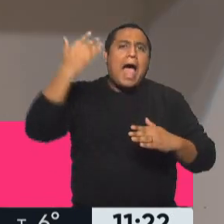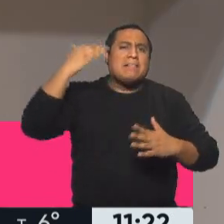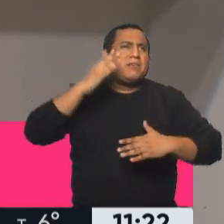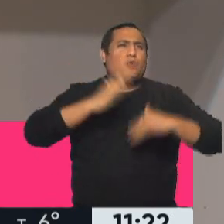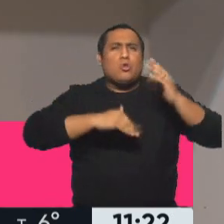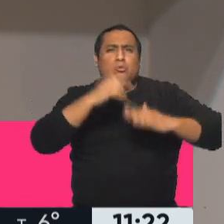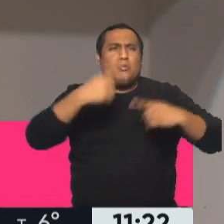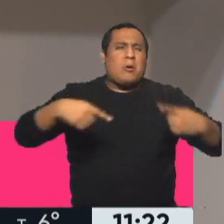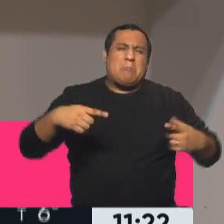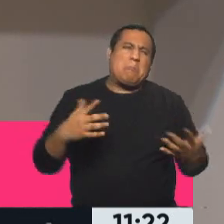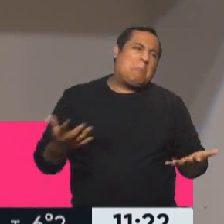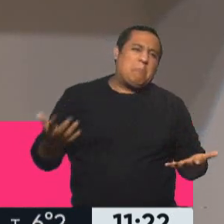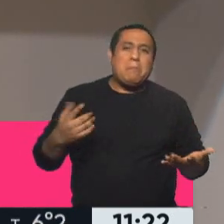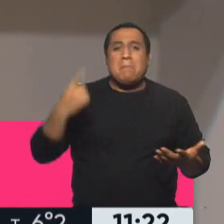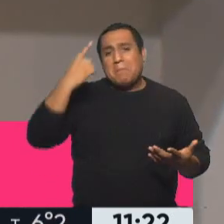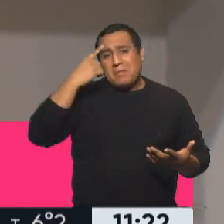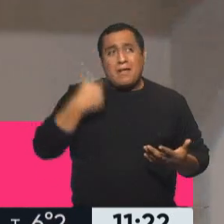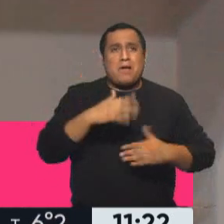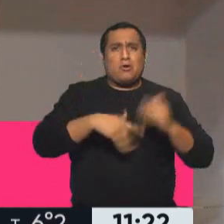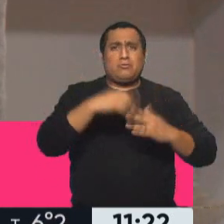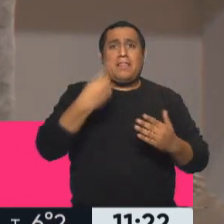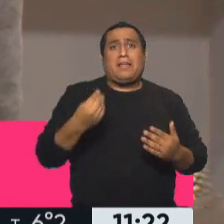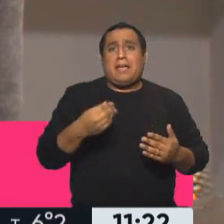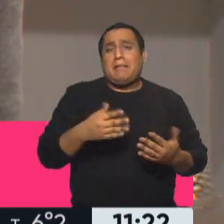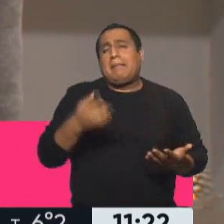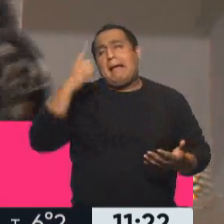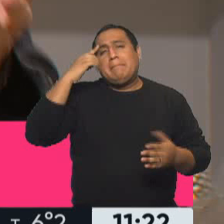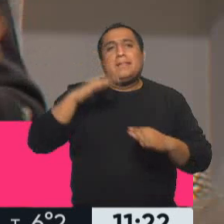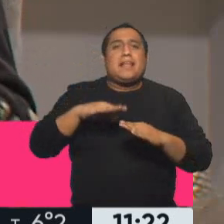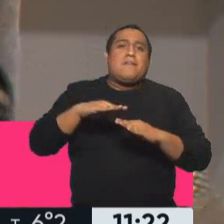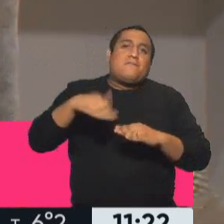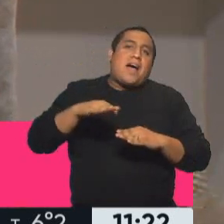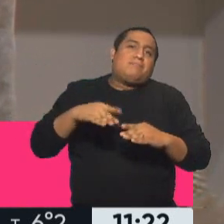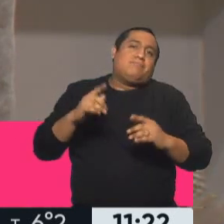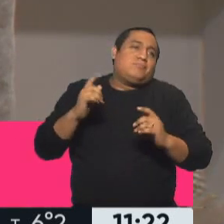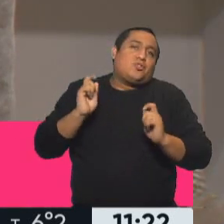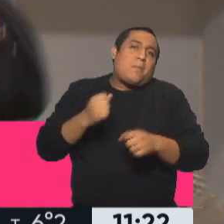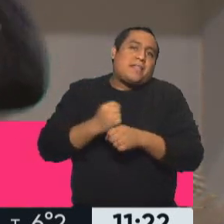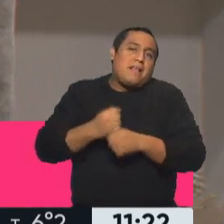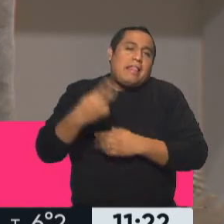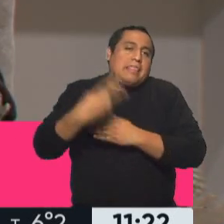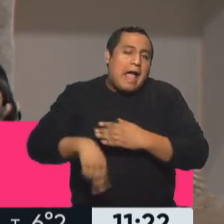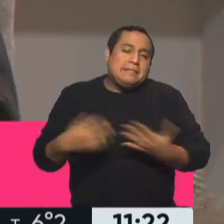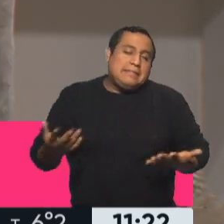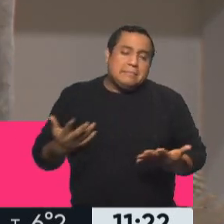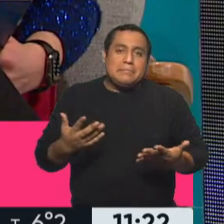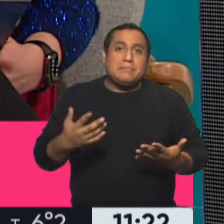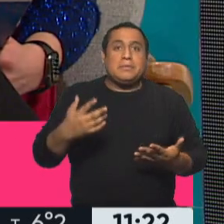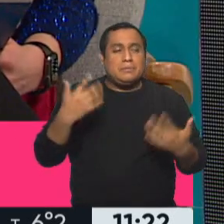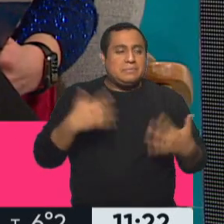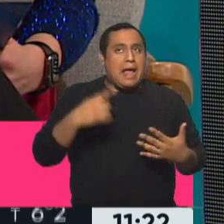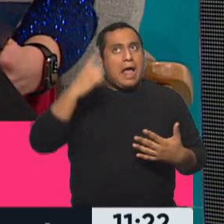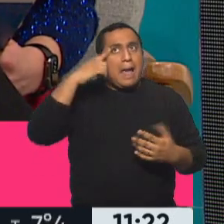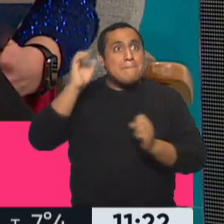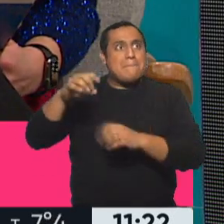decíamos, ¿qué va? Viste, era el chiste, era nos ponemos una empresa de taxi y todo, entonces bueno, y con la magia, viste, ser artista siempre es muy difícil. Y te la jugaste y te